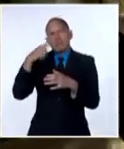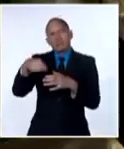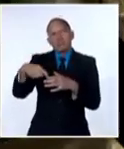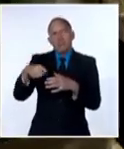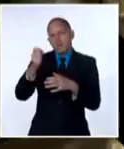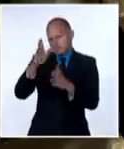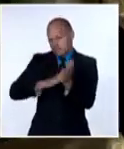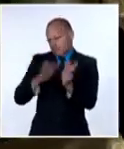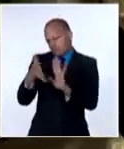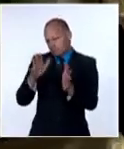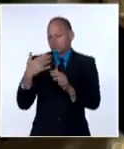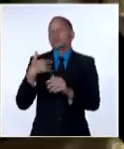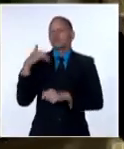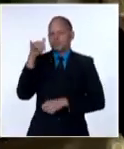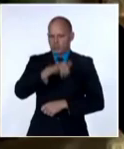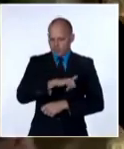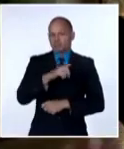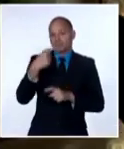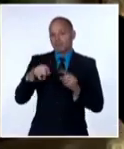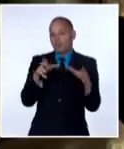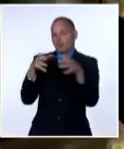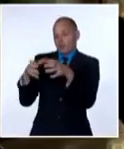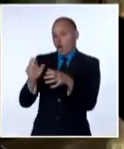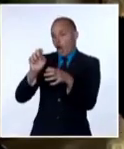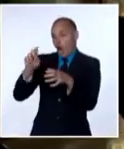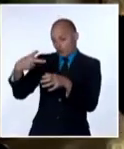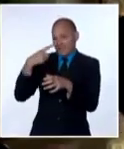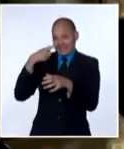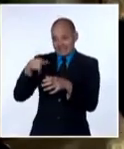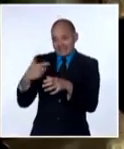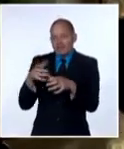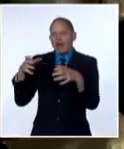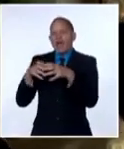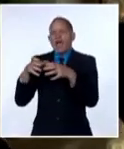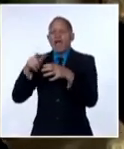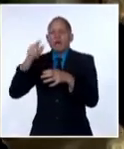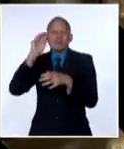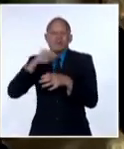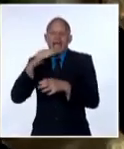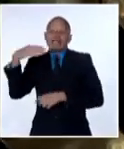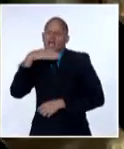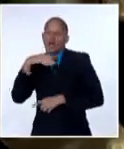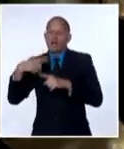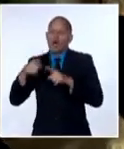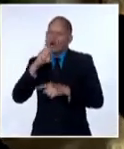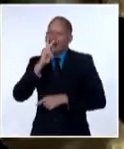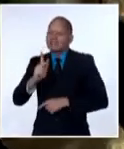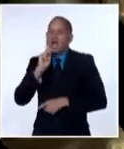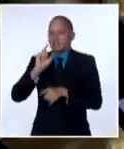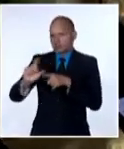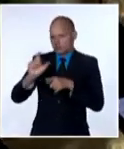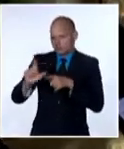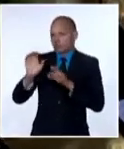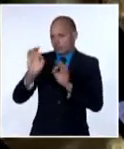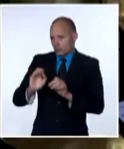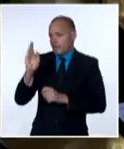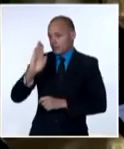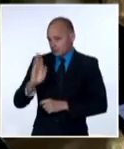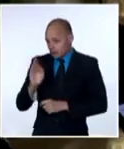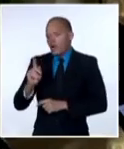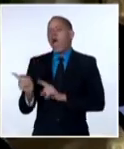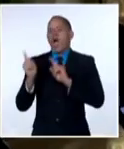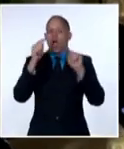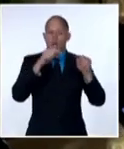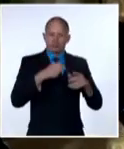Vienen también unas misiones técnicas, por ejemplo, de Embrapa, que es la parte de agricultura de Brasil, para trabajar también